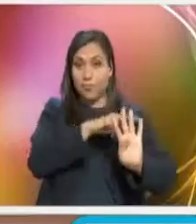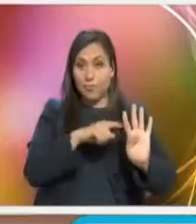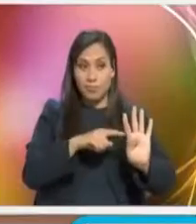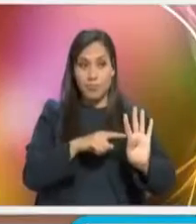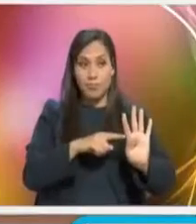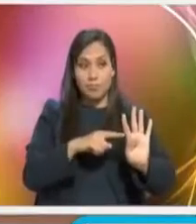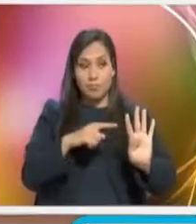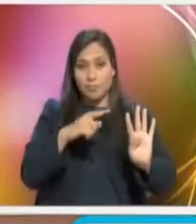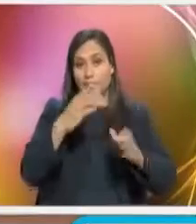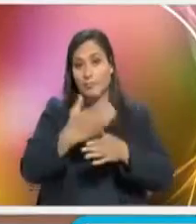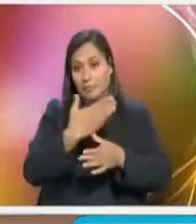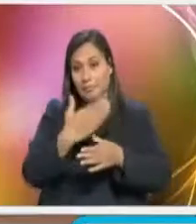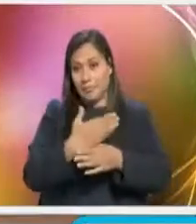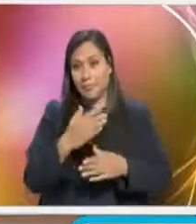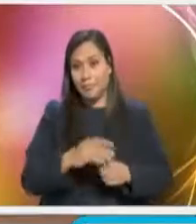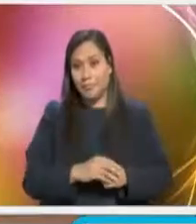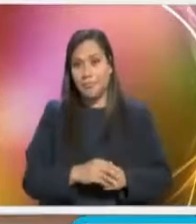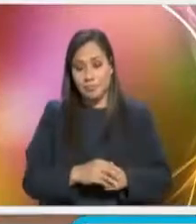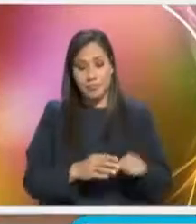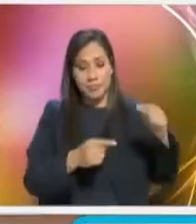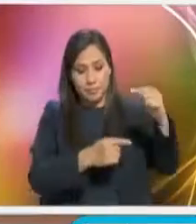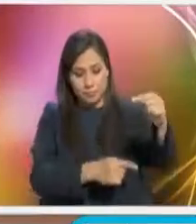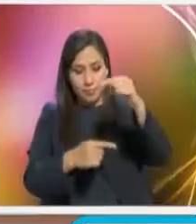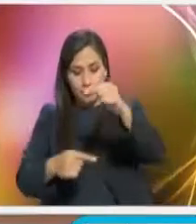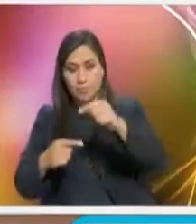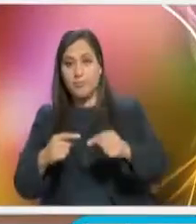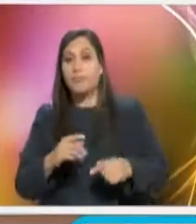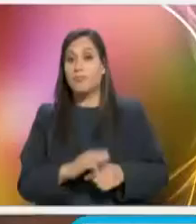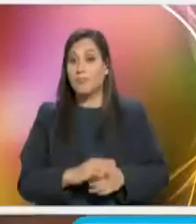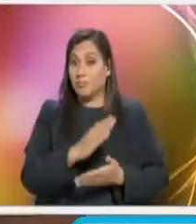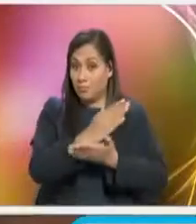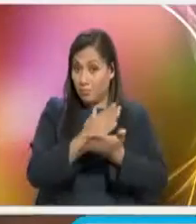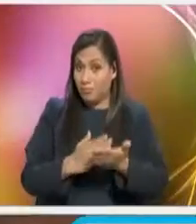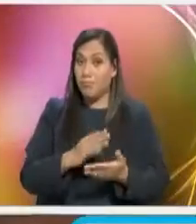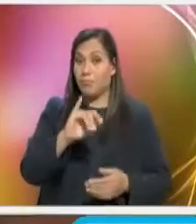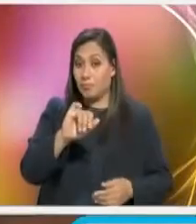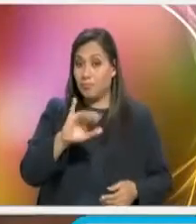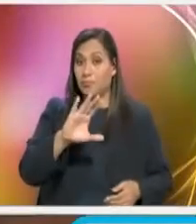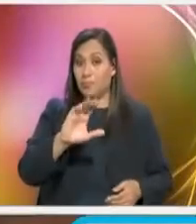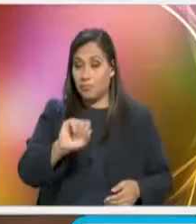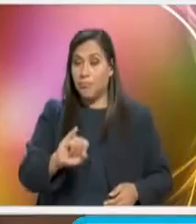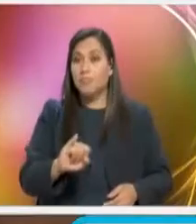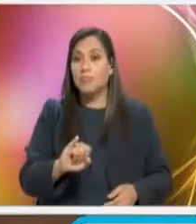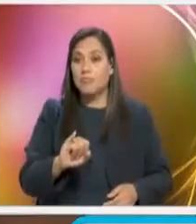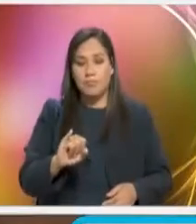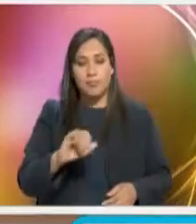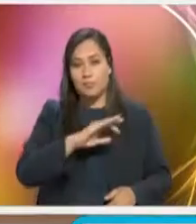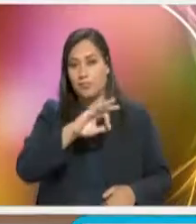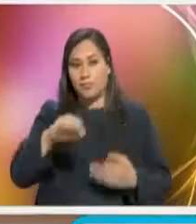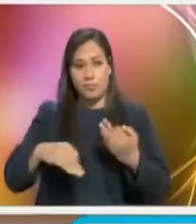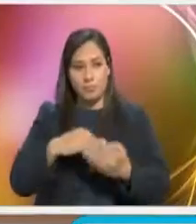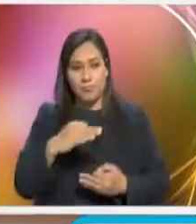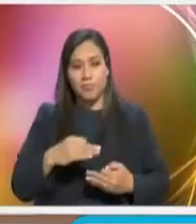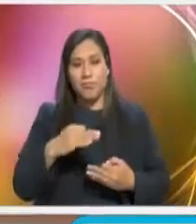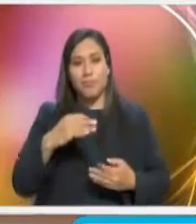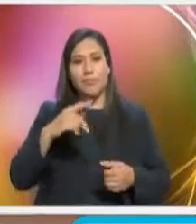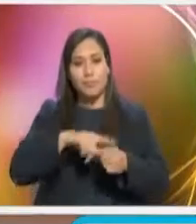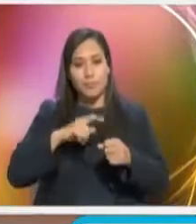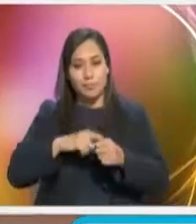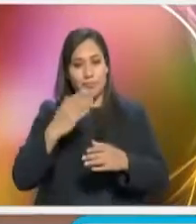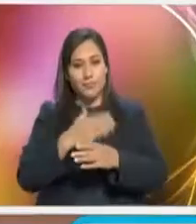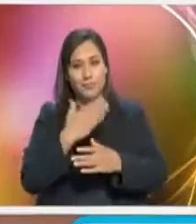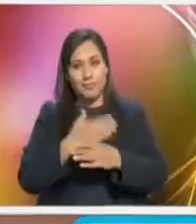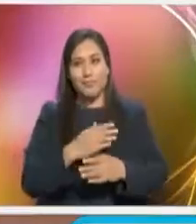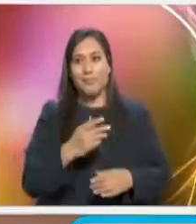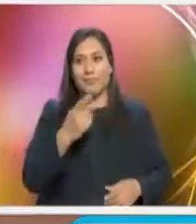son castaños, entonces tenemos una amplia gama ¡Casi la mitad! Casi la mitad, entonces casi todos andamos por la vida de castaños. Nos